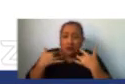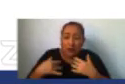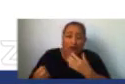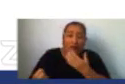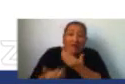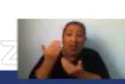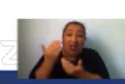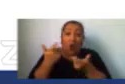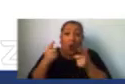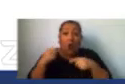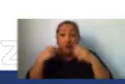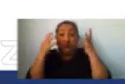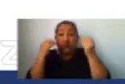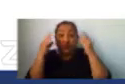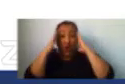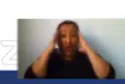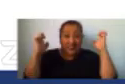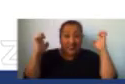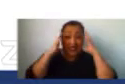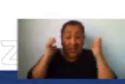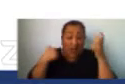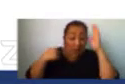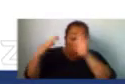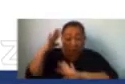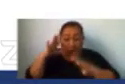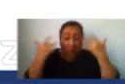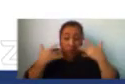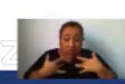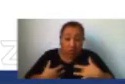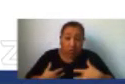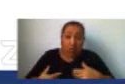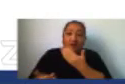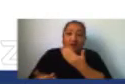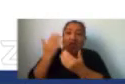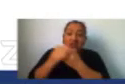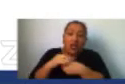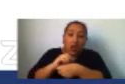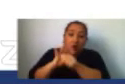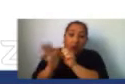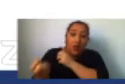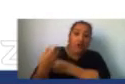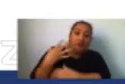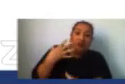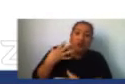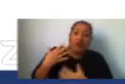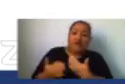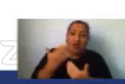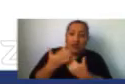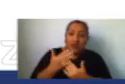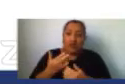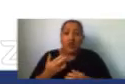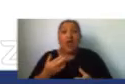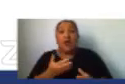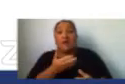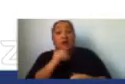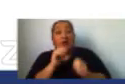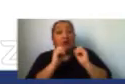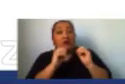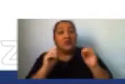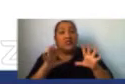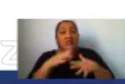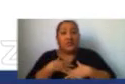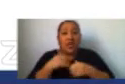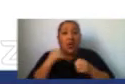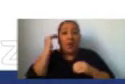a enfermedades, por lo que hemos considerado importante recomendar que los centros de salud mental comunitarias